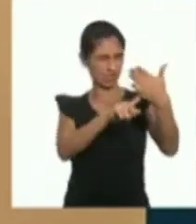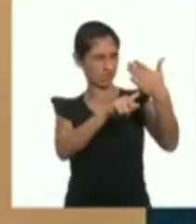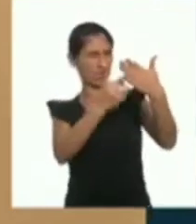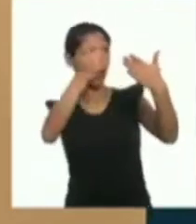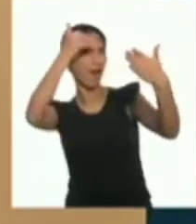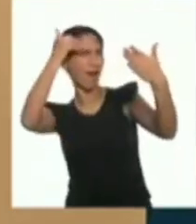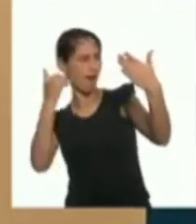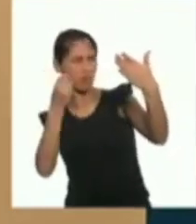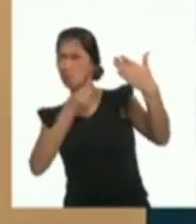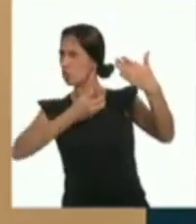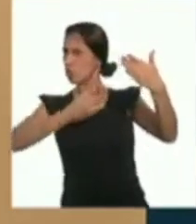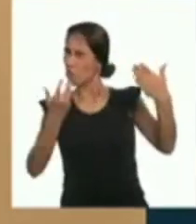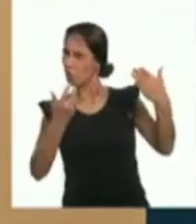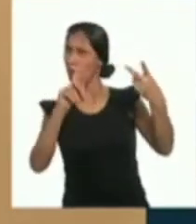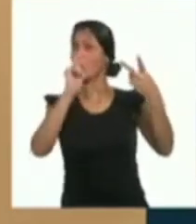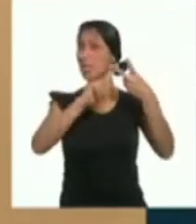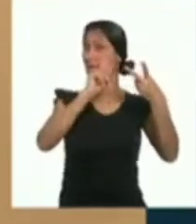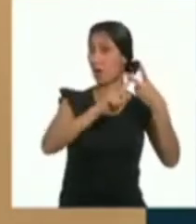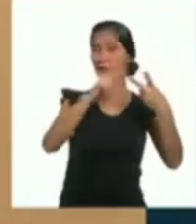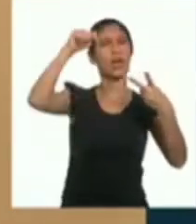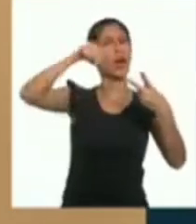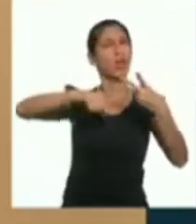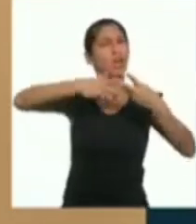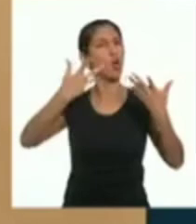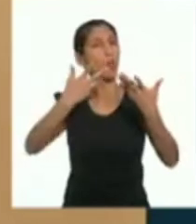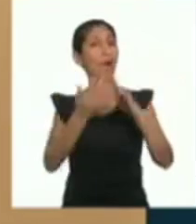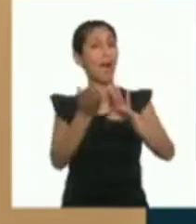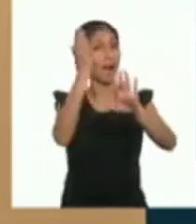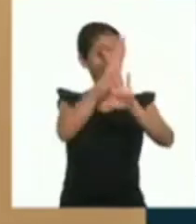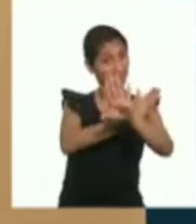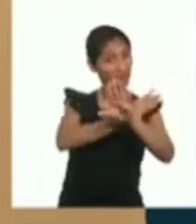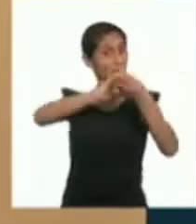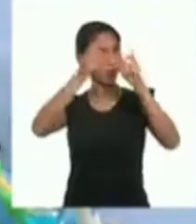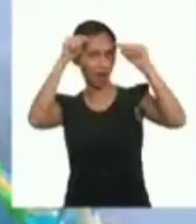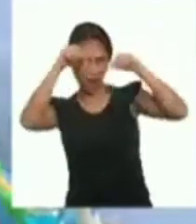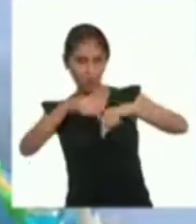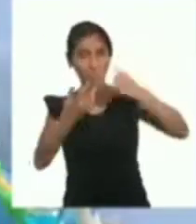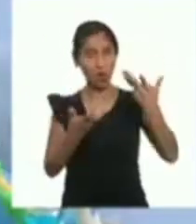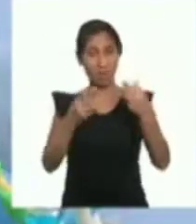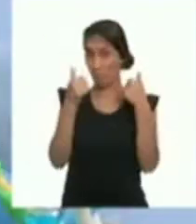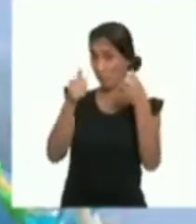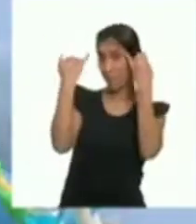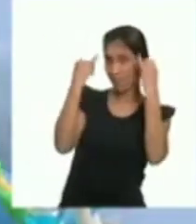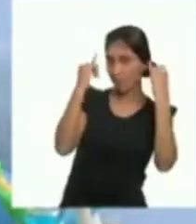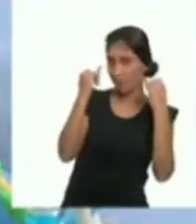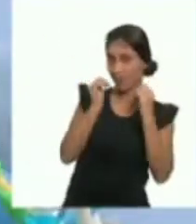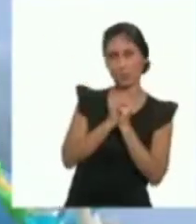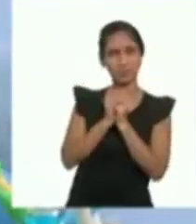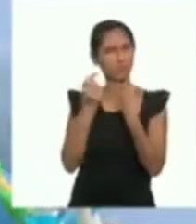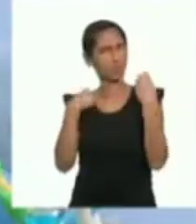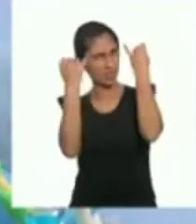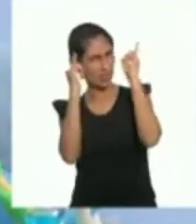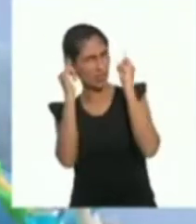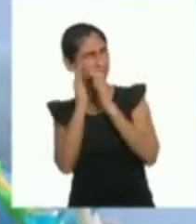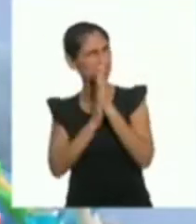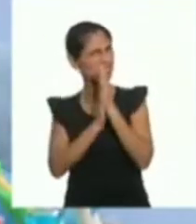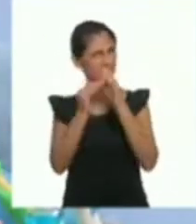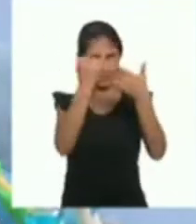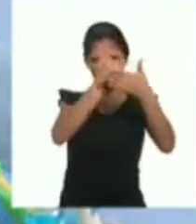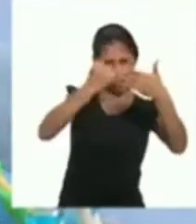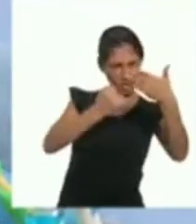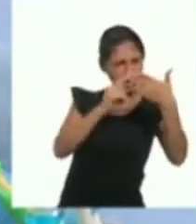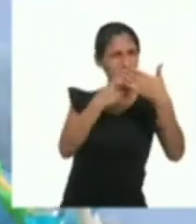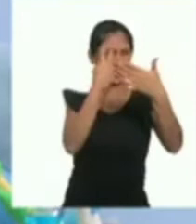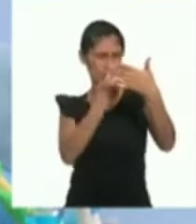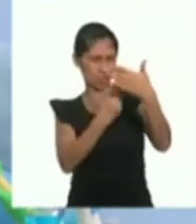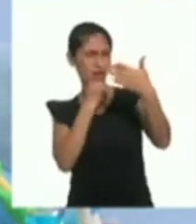cuente cómo era antes una situación y la otra del presente, es decir, el cambio. ¡Qué buena idea! Mi idea es hacer un collage